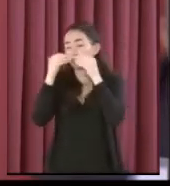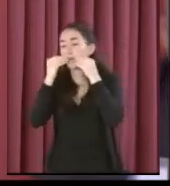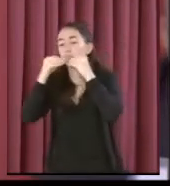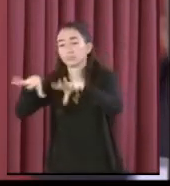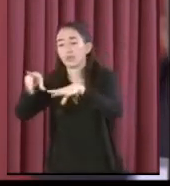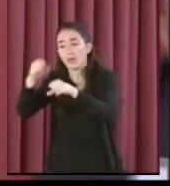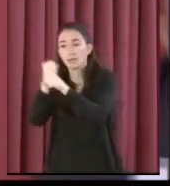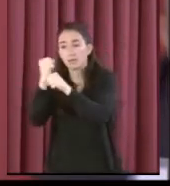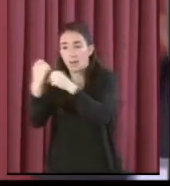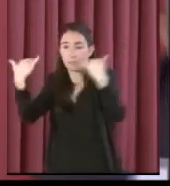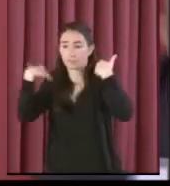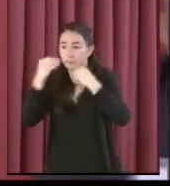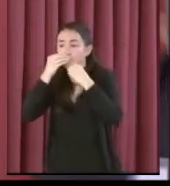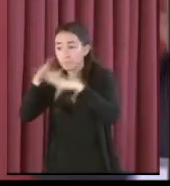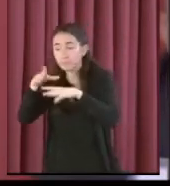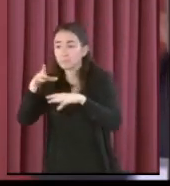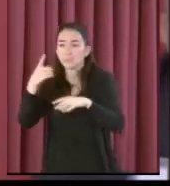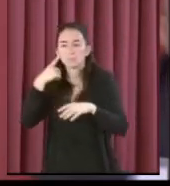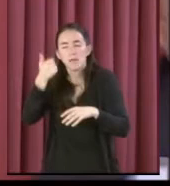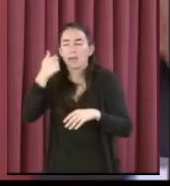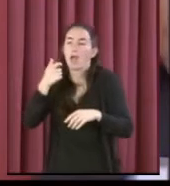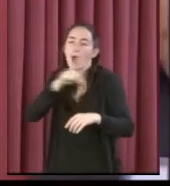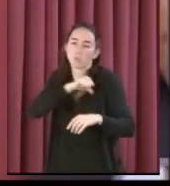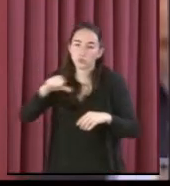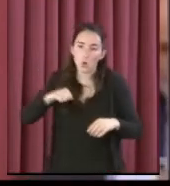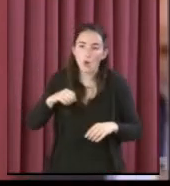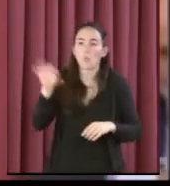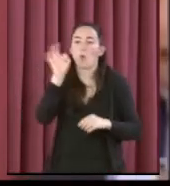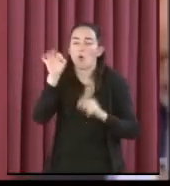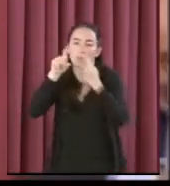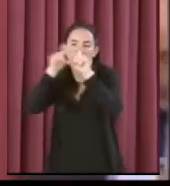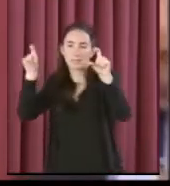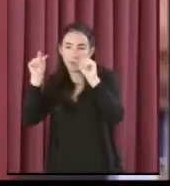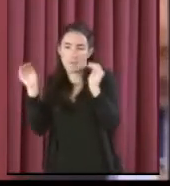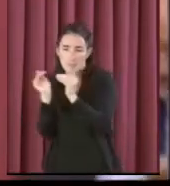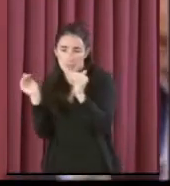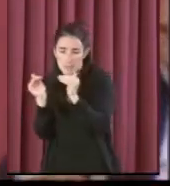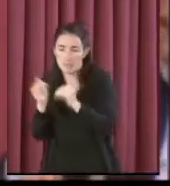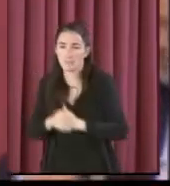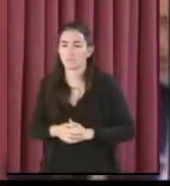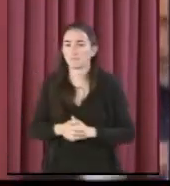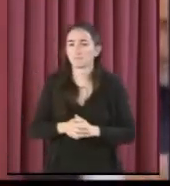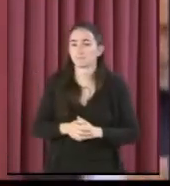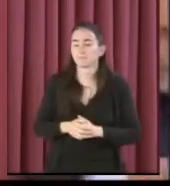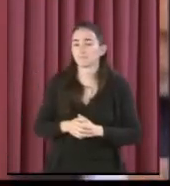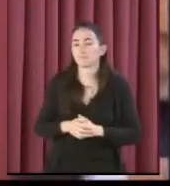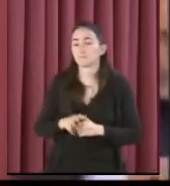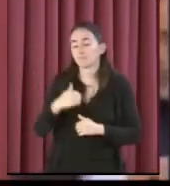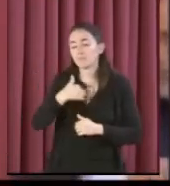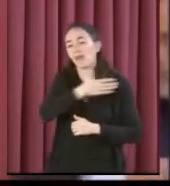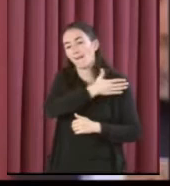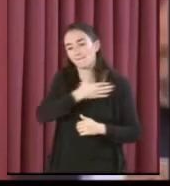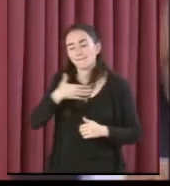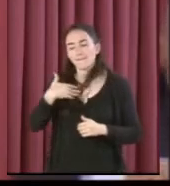formadas fundamentalmente por autónomos y por pymes, buscando un mejor contexto